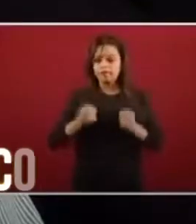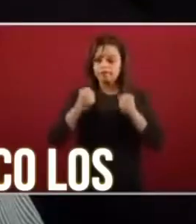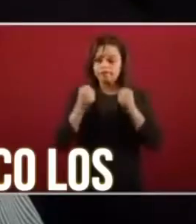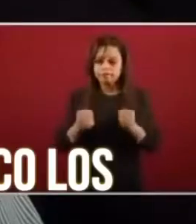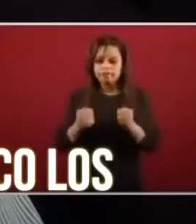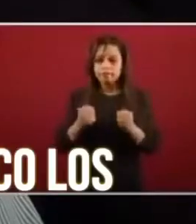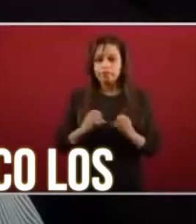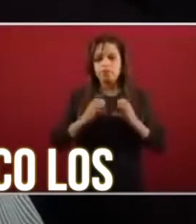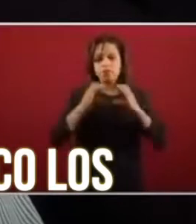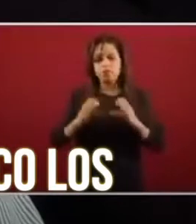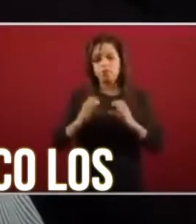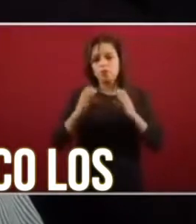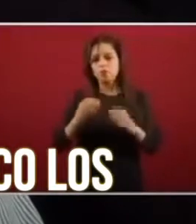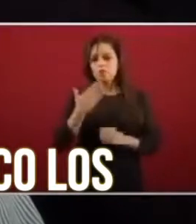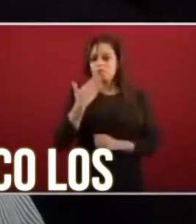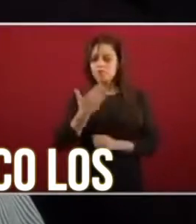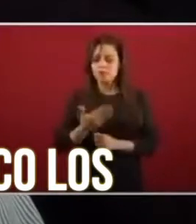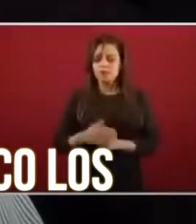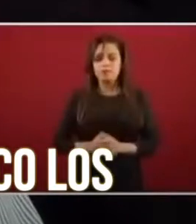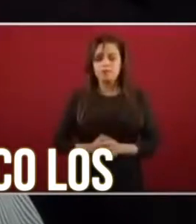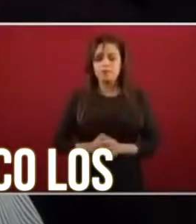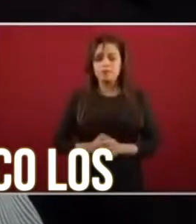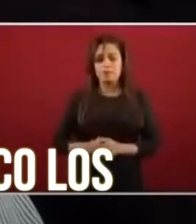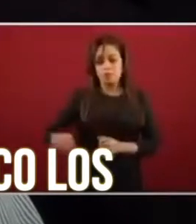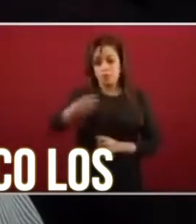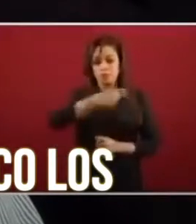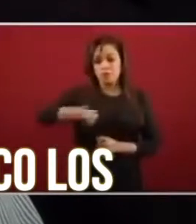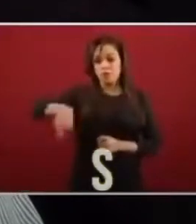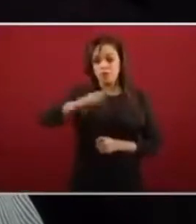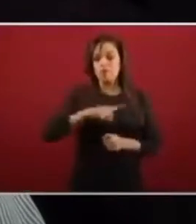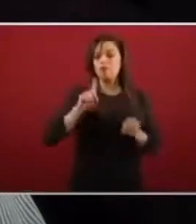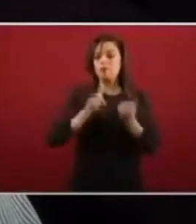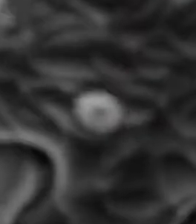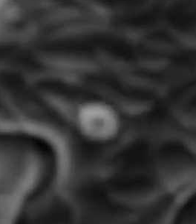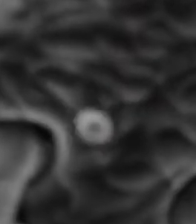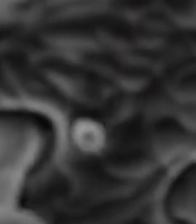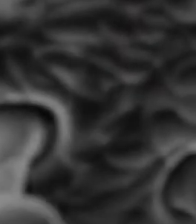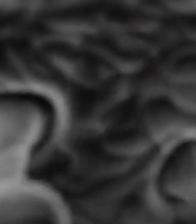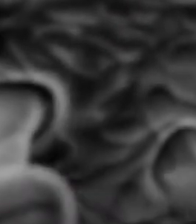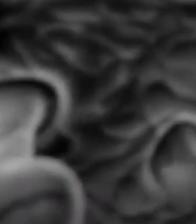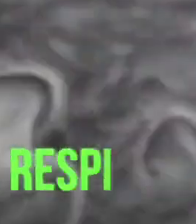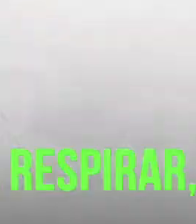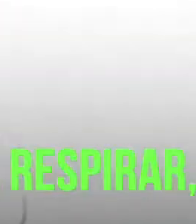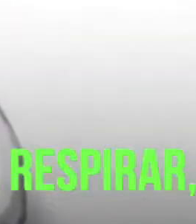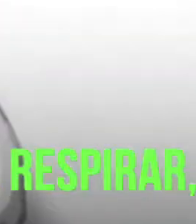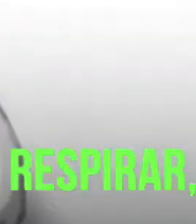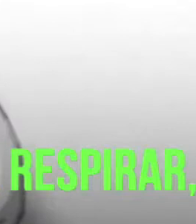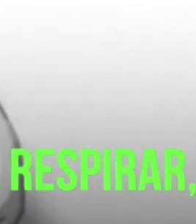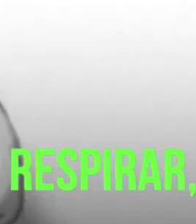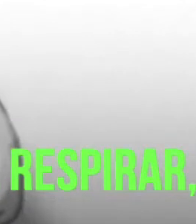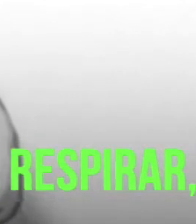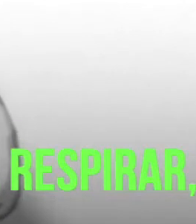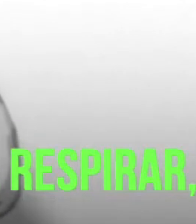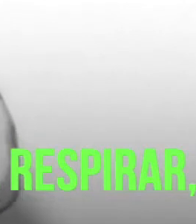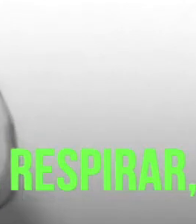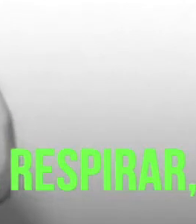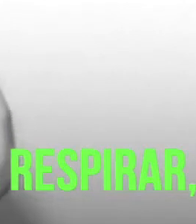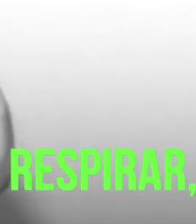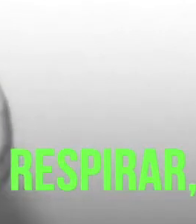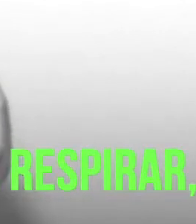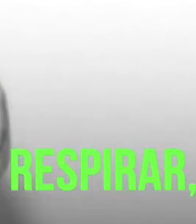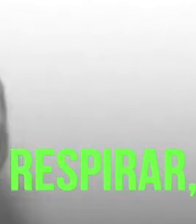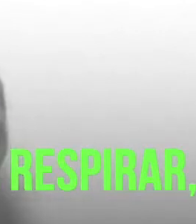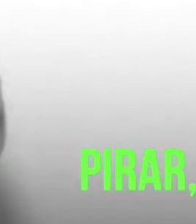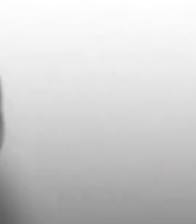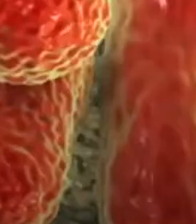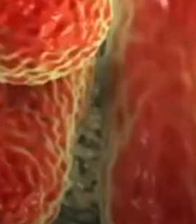De acuerdo con la Secretaría de Salud de México, los síntomas de sospecha de COVID-19 son la tos, fiebre, dolor de cabeza, dificultad